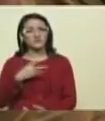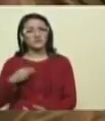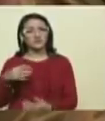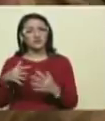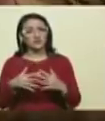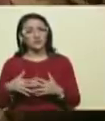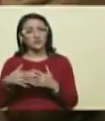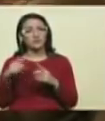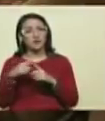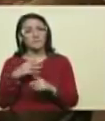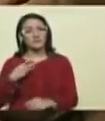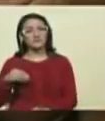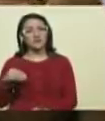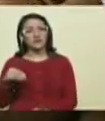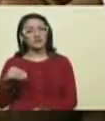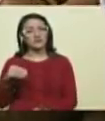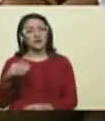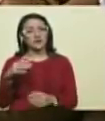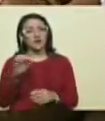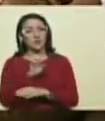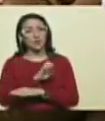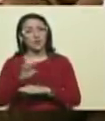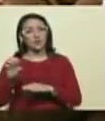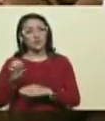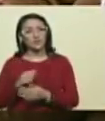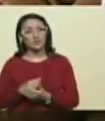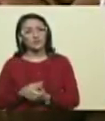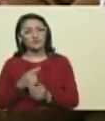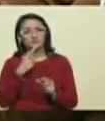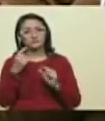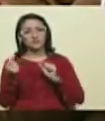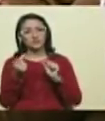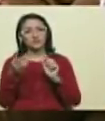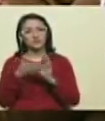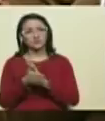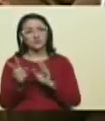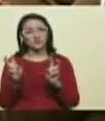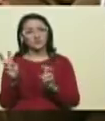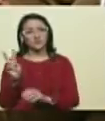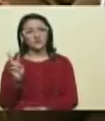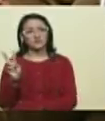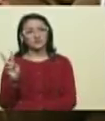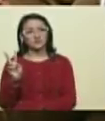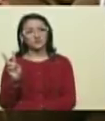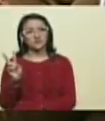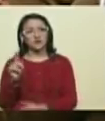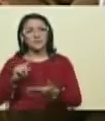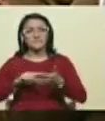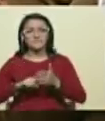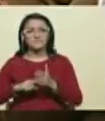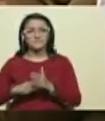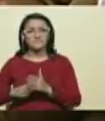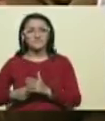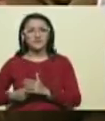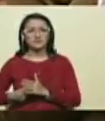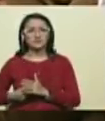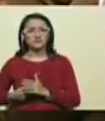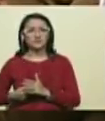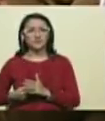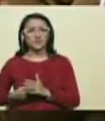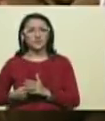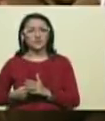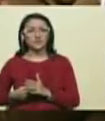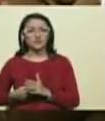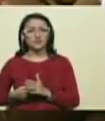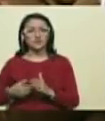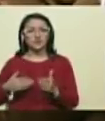Estados Unidos y el presidente Lenín Moreno, estuvieron conversando sobre Venezuela. Estas presiones que estarían en este caso